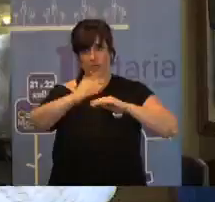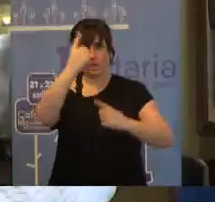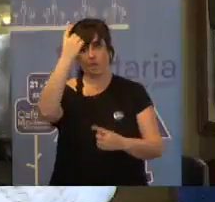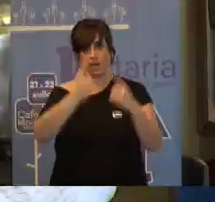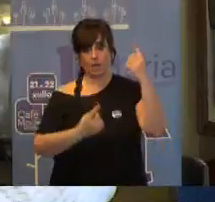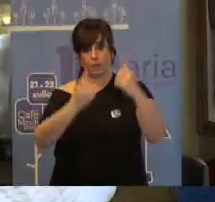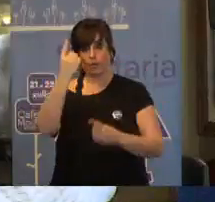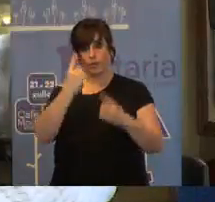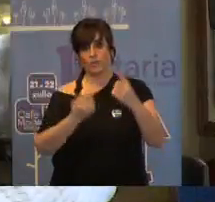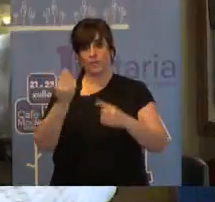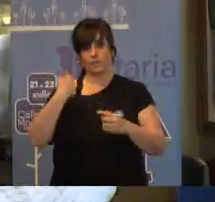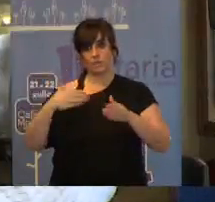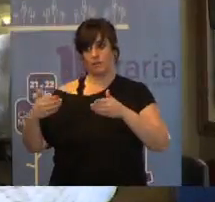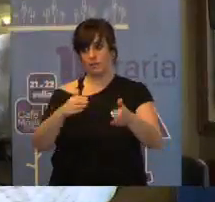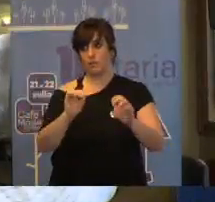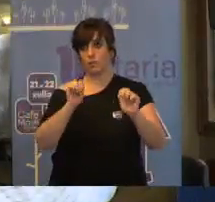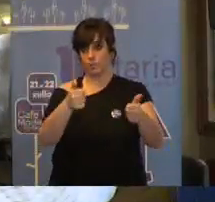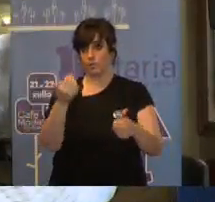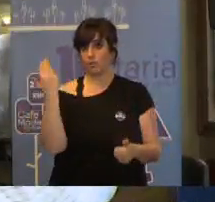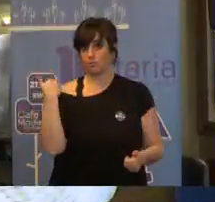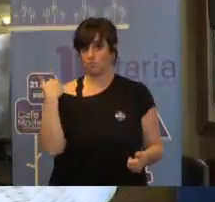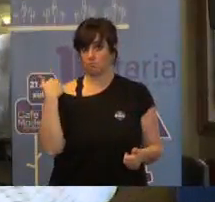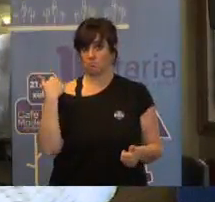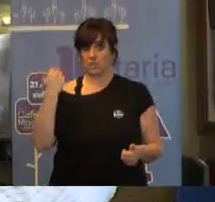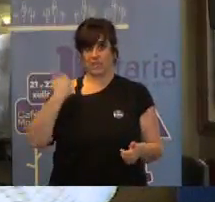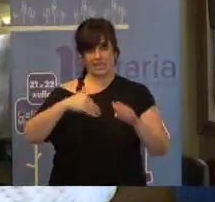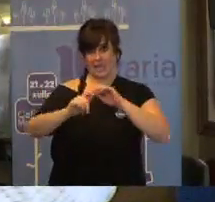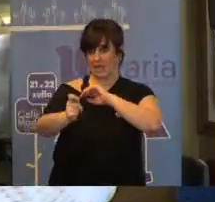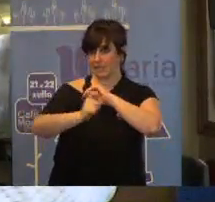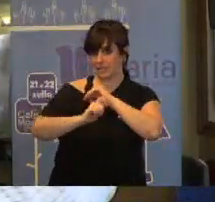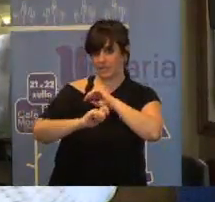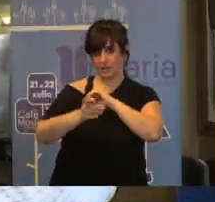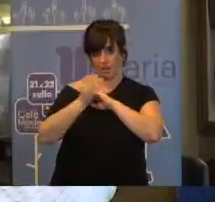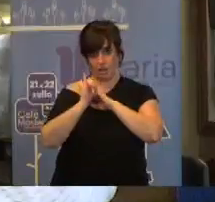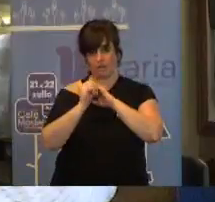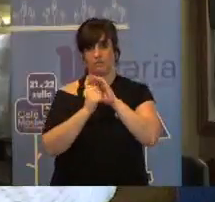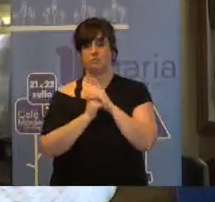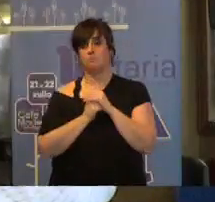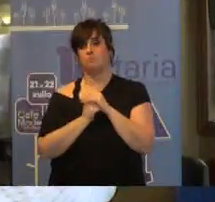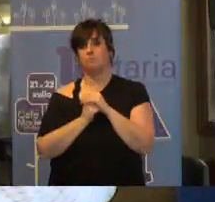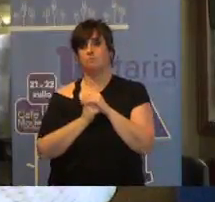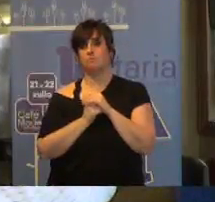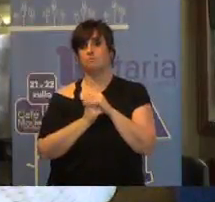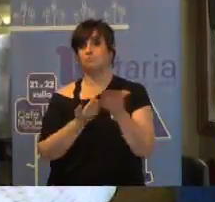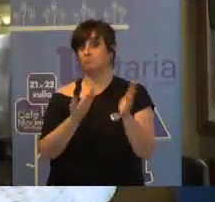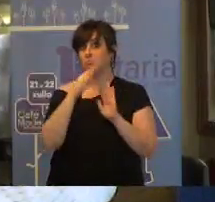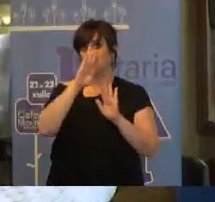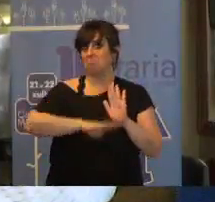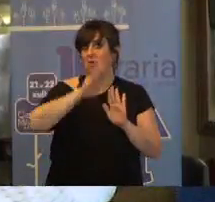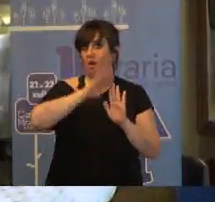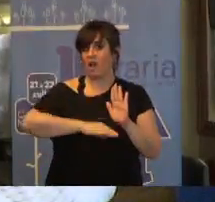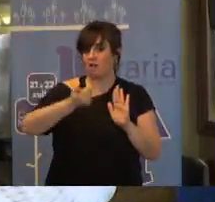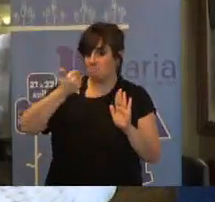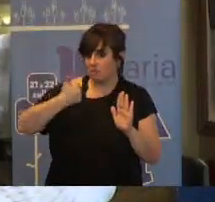que iniciaron ese camiño, que xa levan andado, teñen unha estrategia, teñen xa un programa que